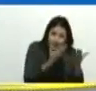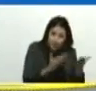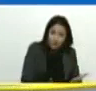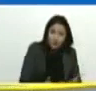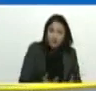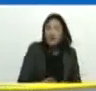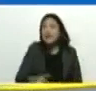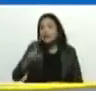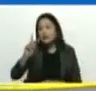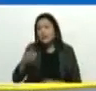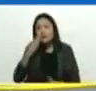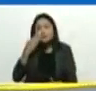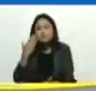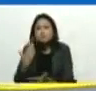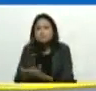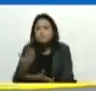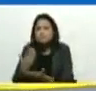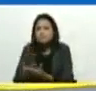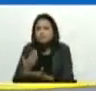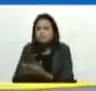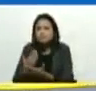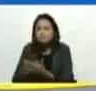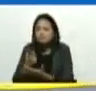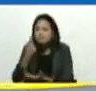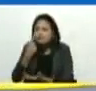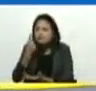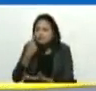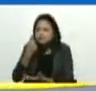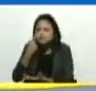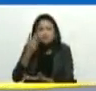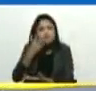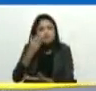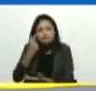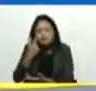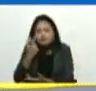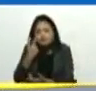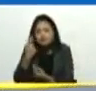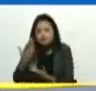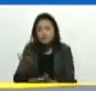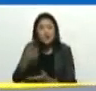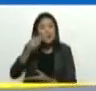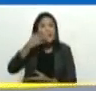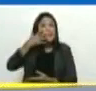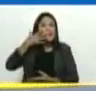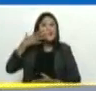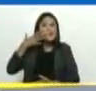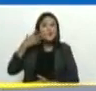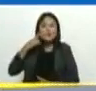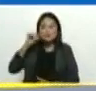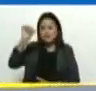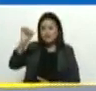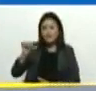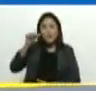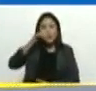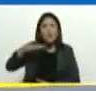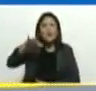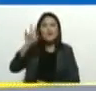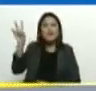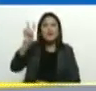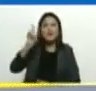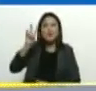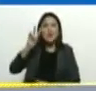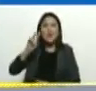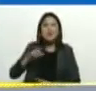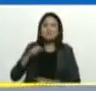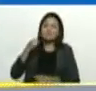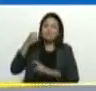también y hemos presenciado con orgullo que el pueblo venezolano ha sabido